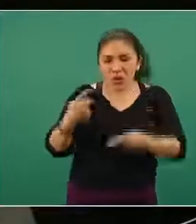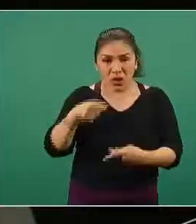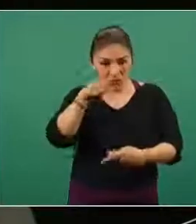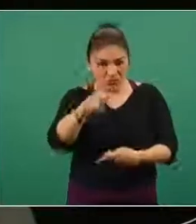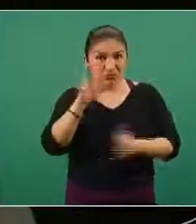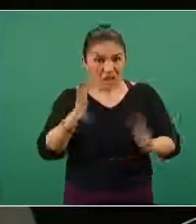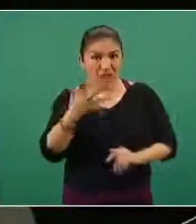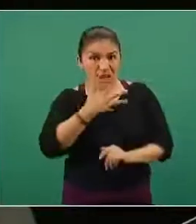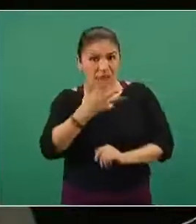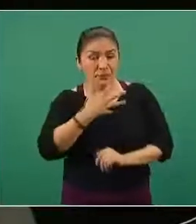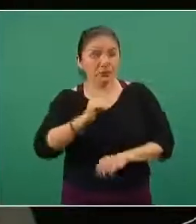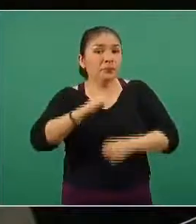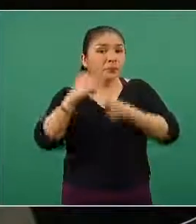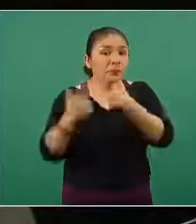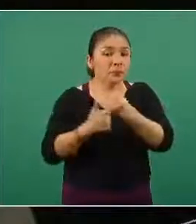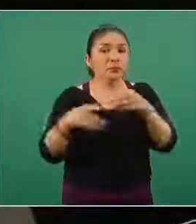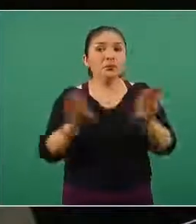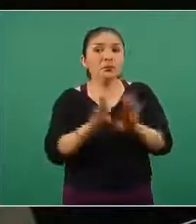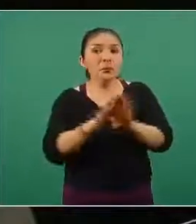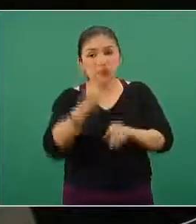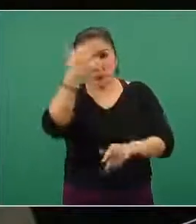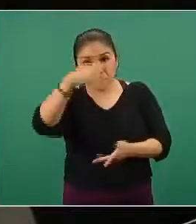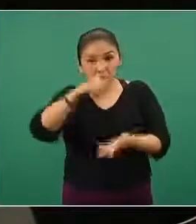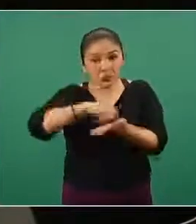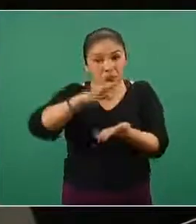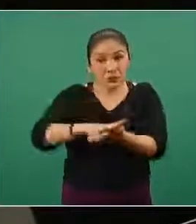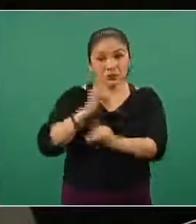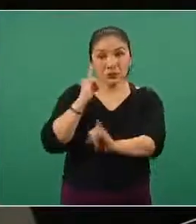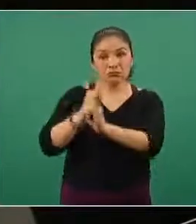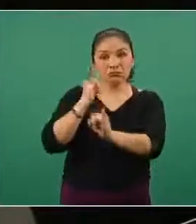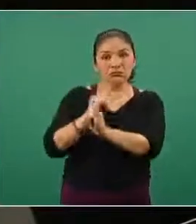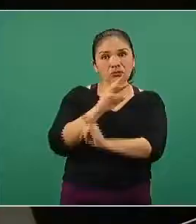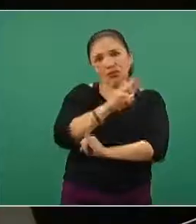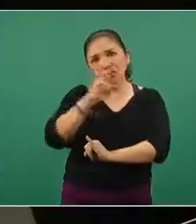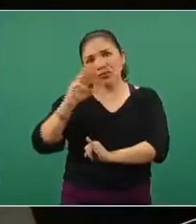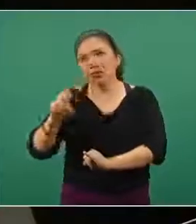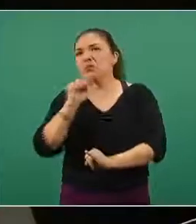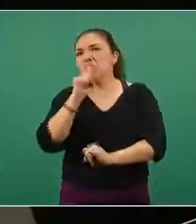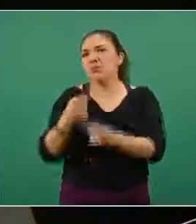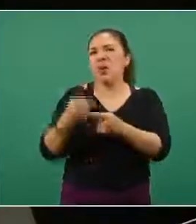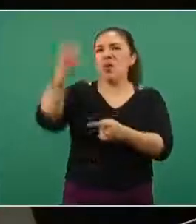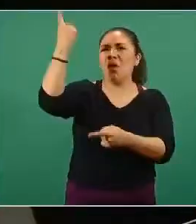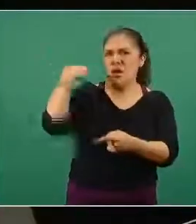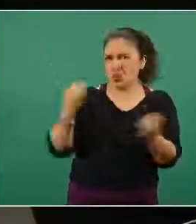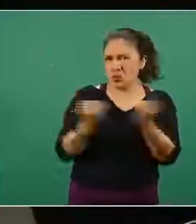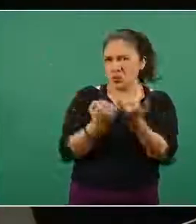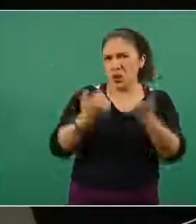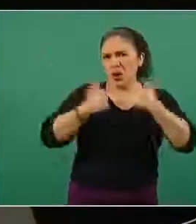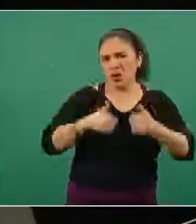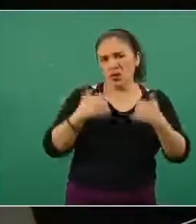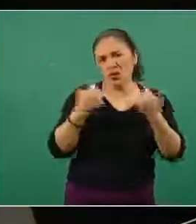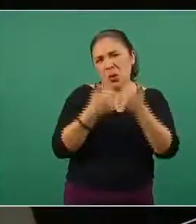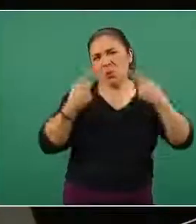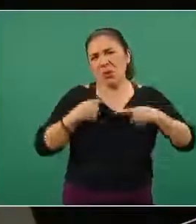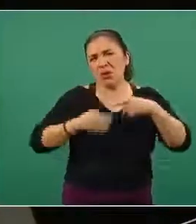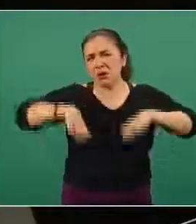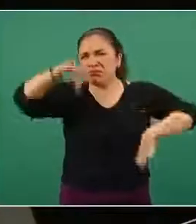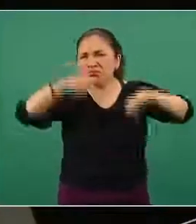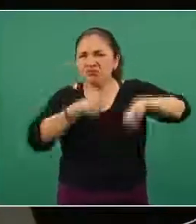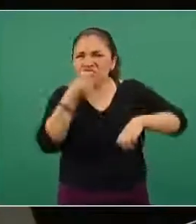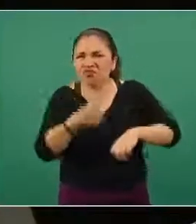tienen, si se tienen que registrar en la plataforma que se registraron la vez pasada los adultos